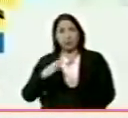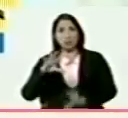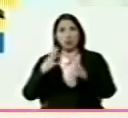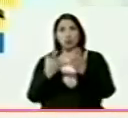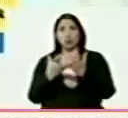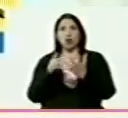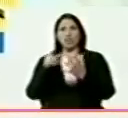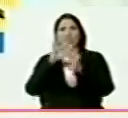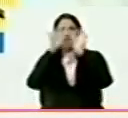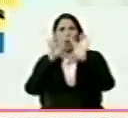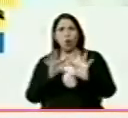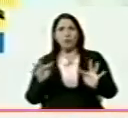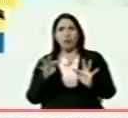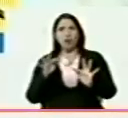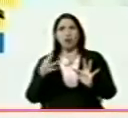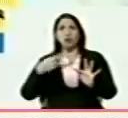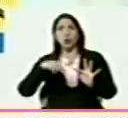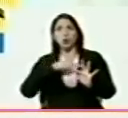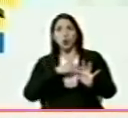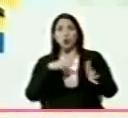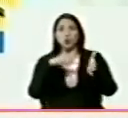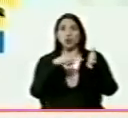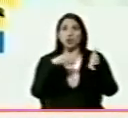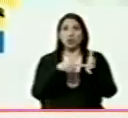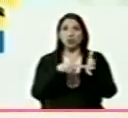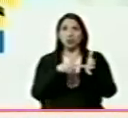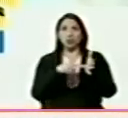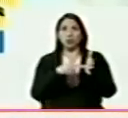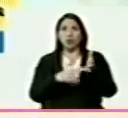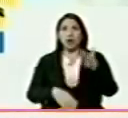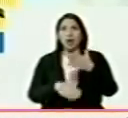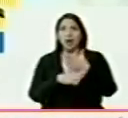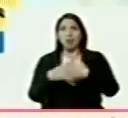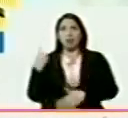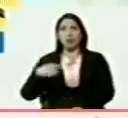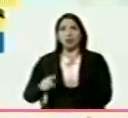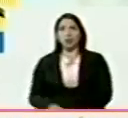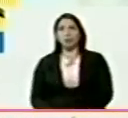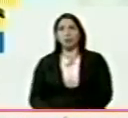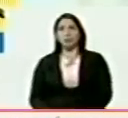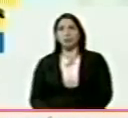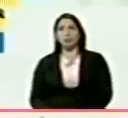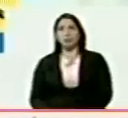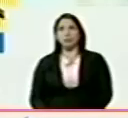Esta forma que nosotros sirios hemos querido que